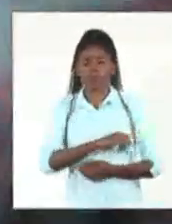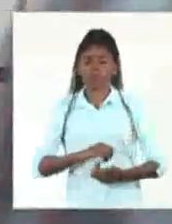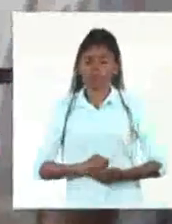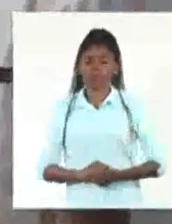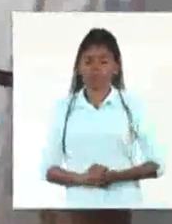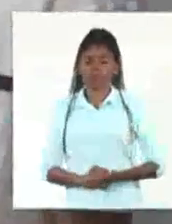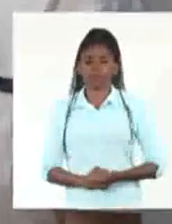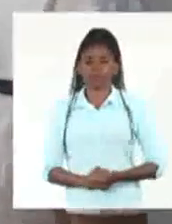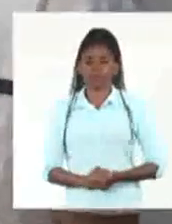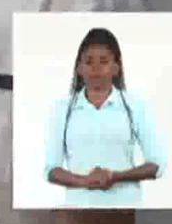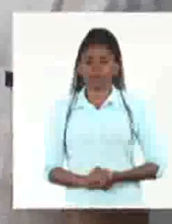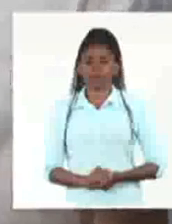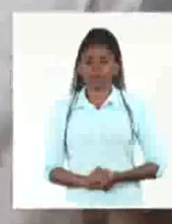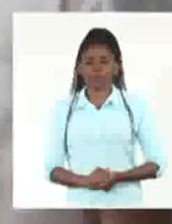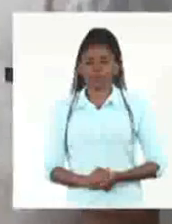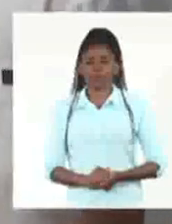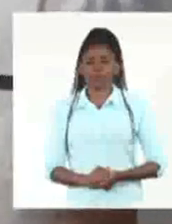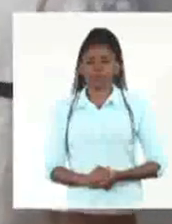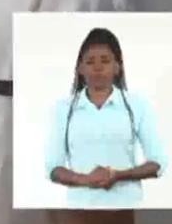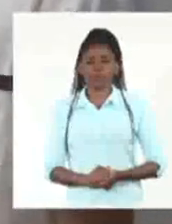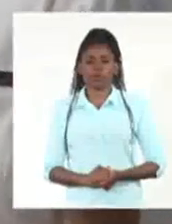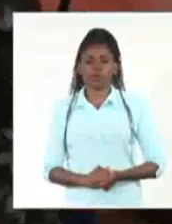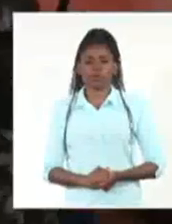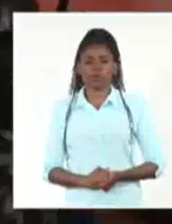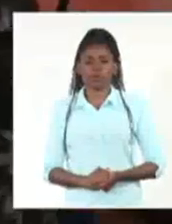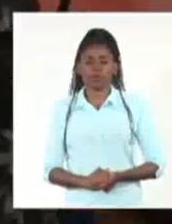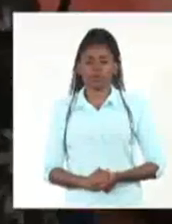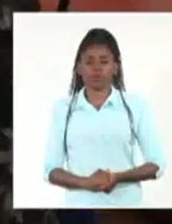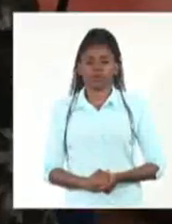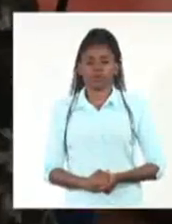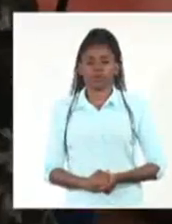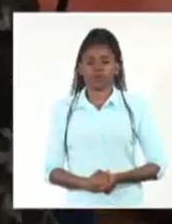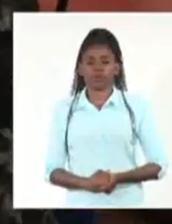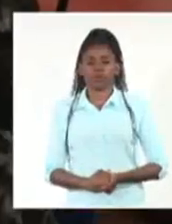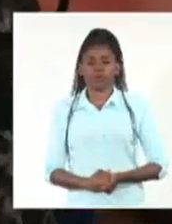Bárbara de Haz, Trovajo, Sistema Informativo de la Televisión Cubana.